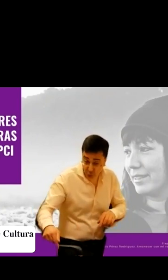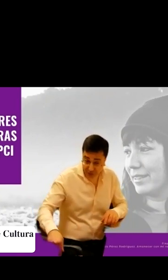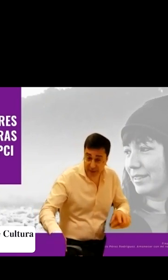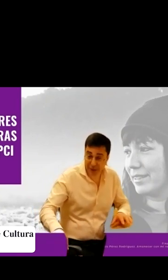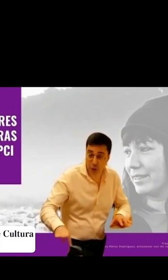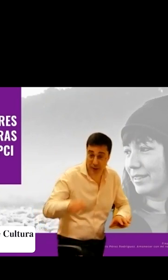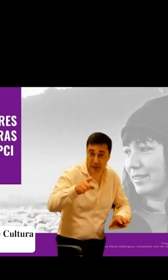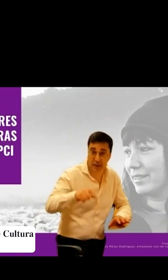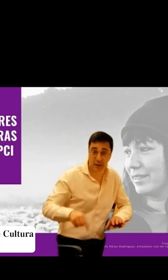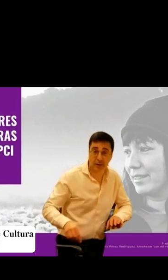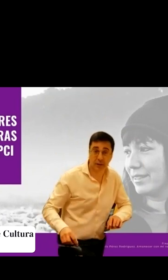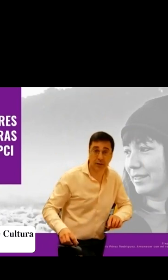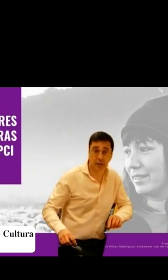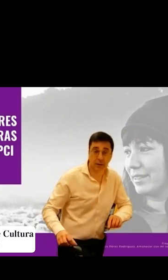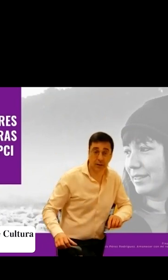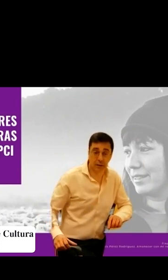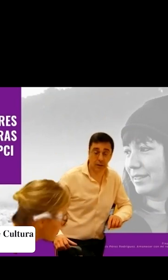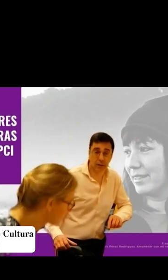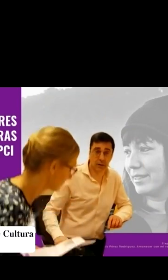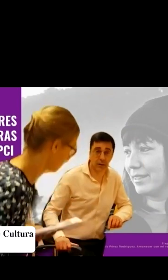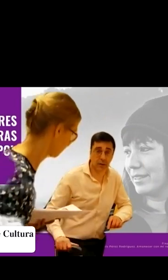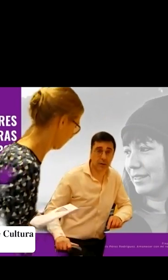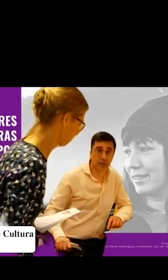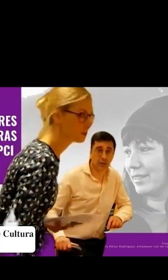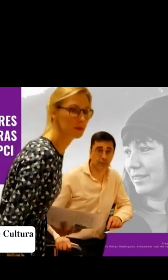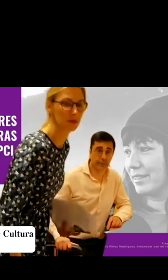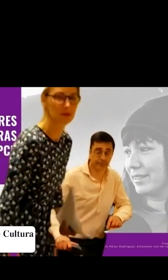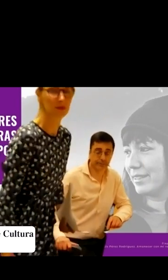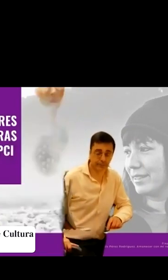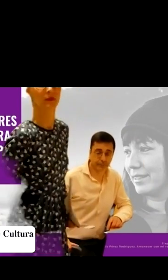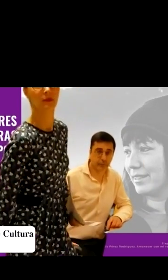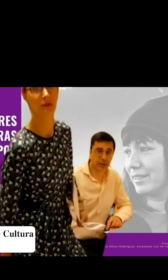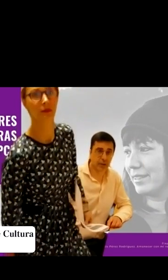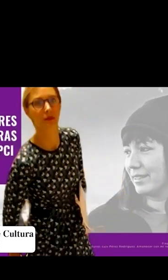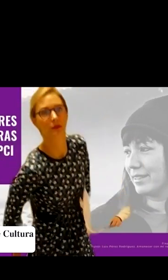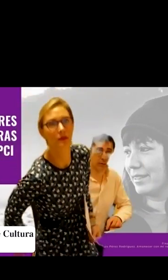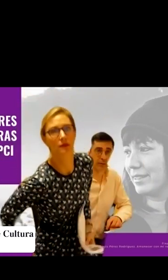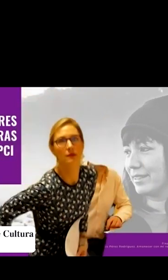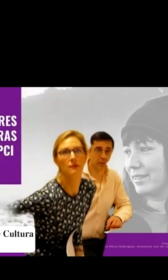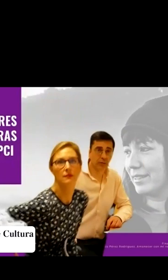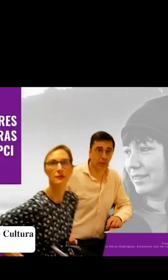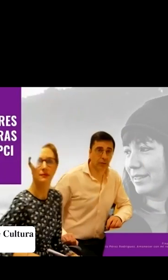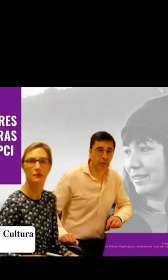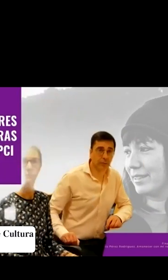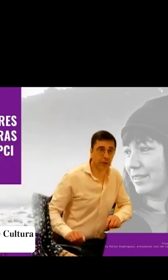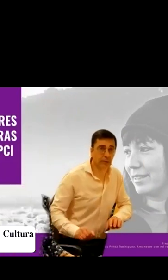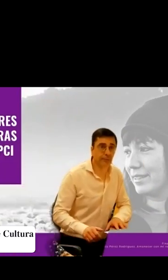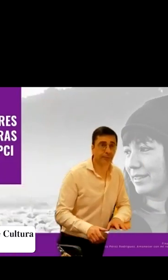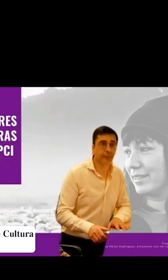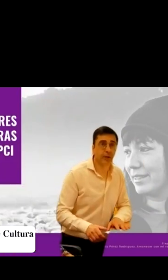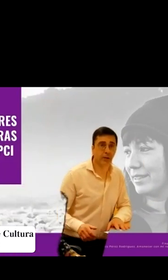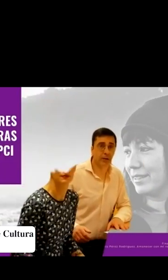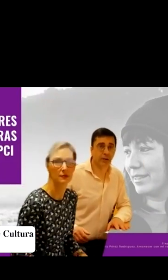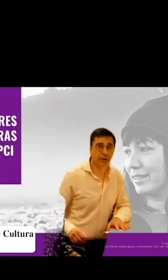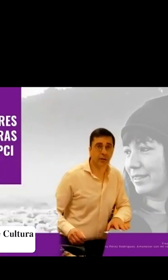que han sido declaradas Patrimonio Cultural Inmaterial de la Humanidad. Y en ese sentido